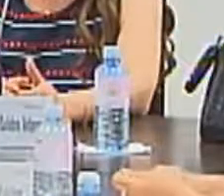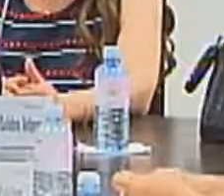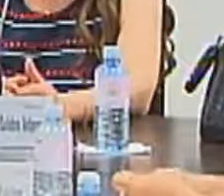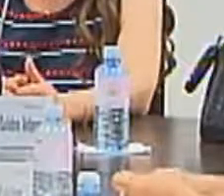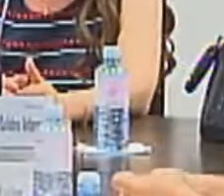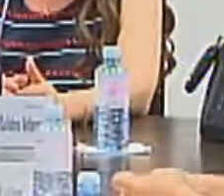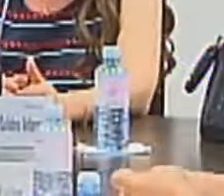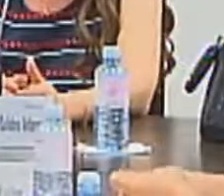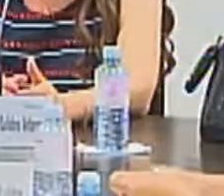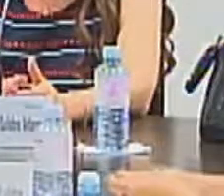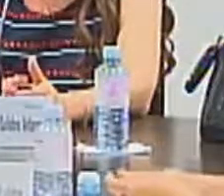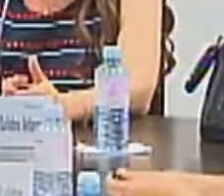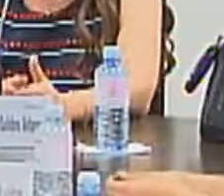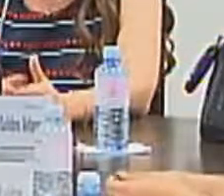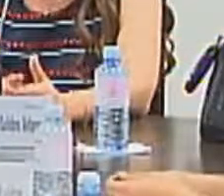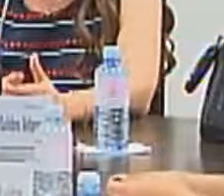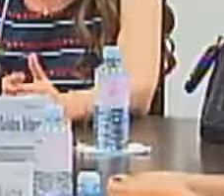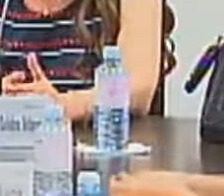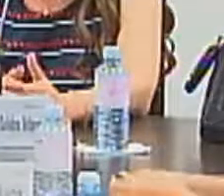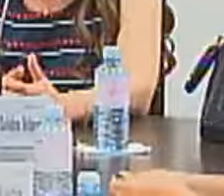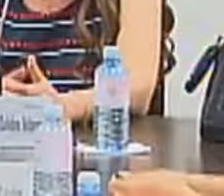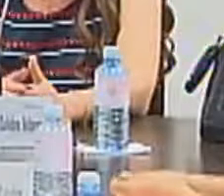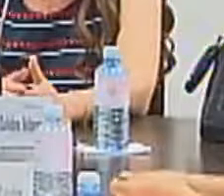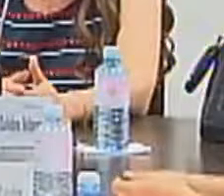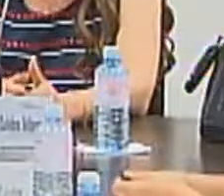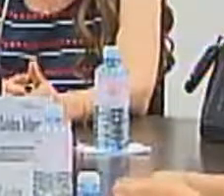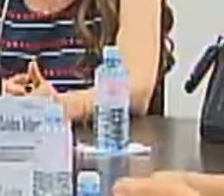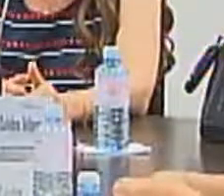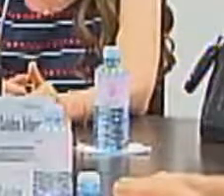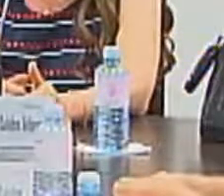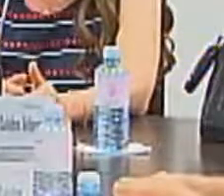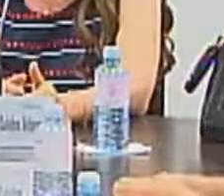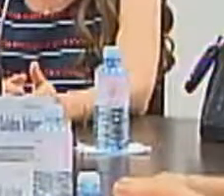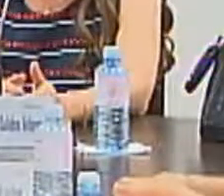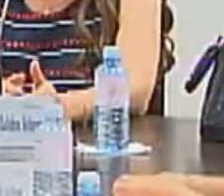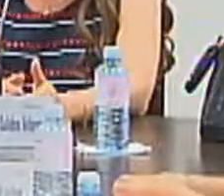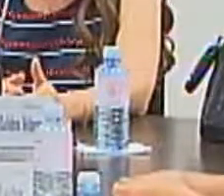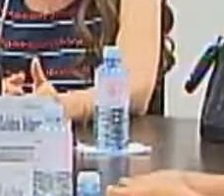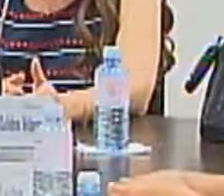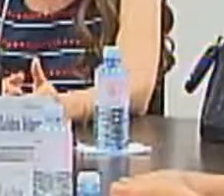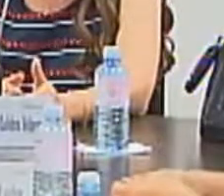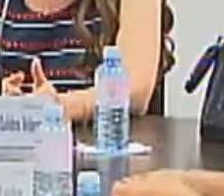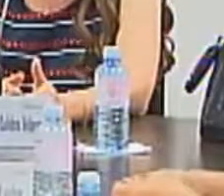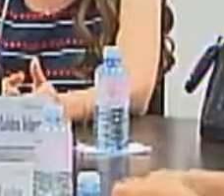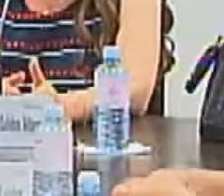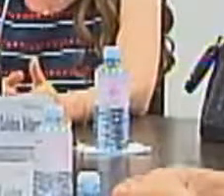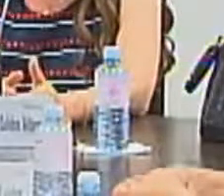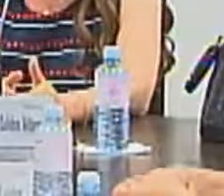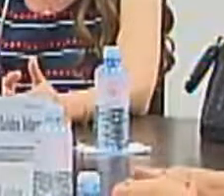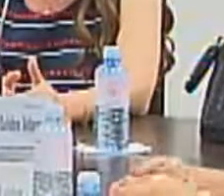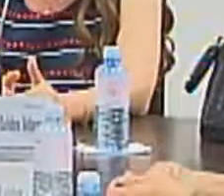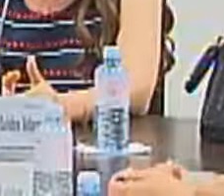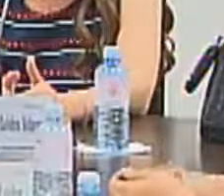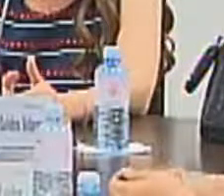tanto de este gobierno como de la población fue precisamente lograr el crecimiento de la economía a partir de